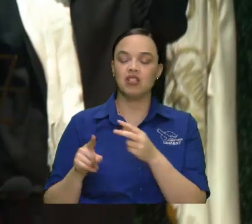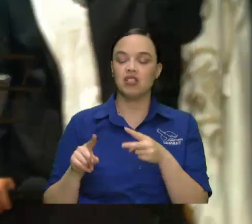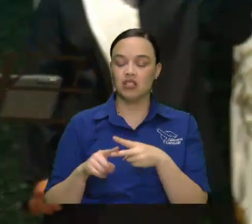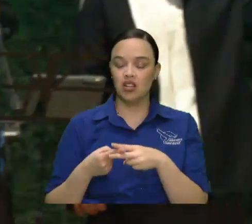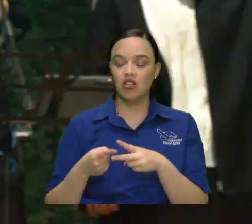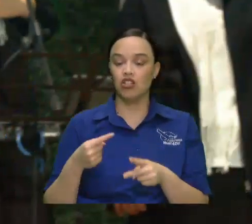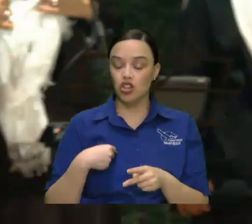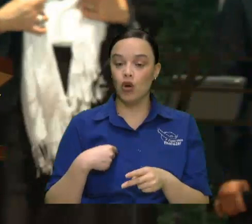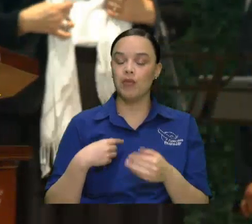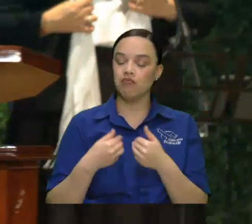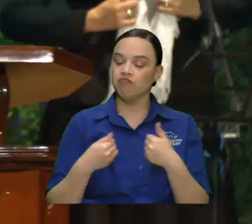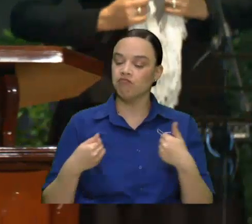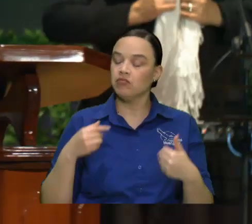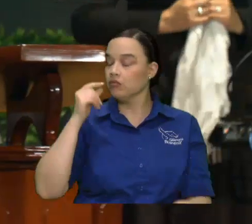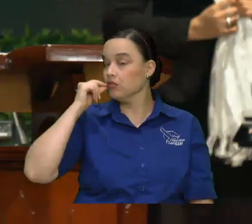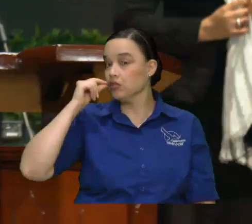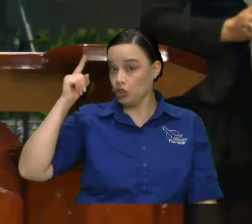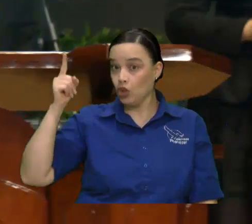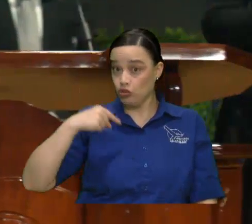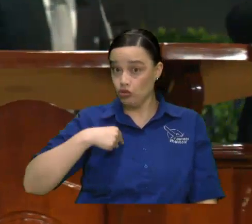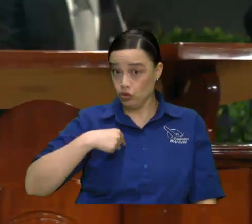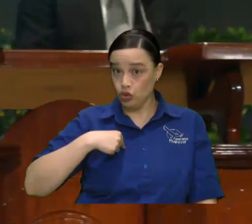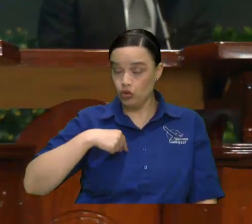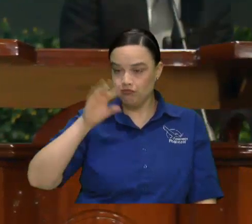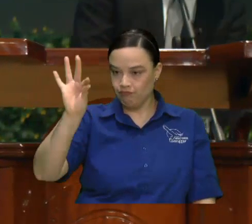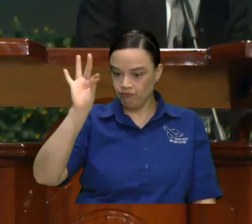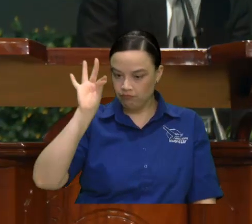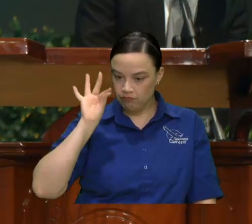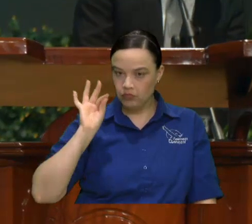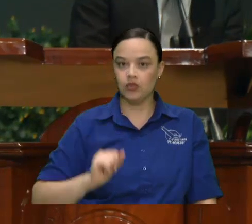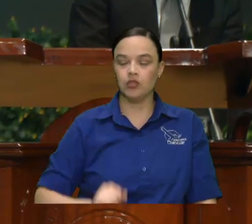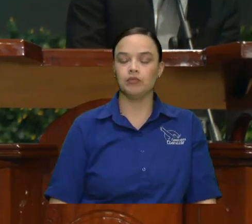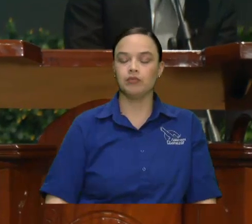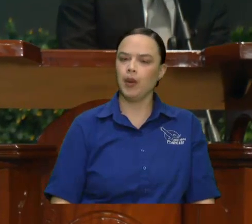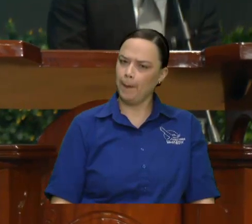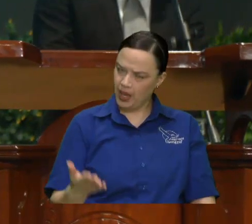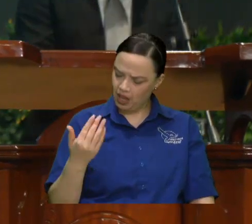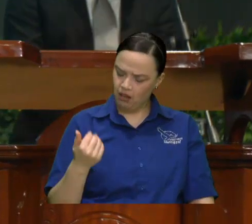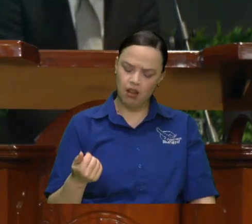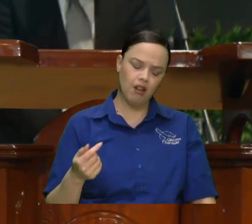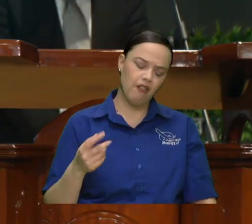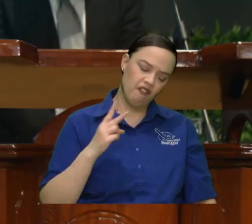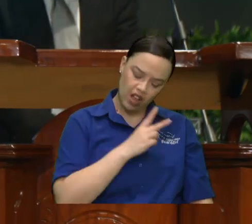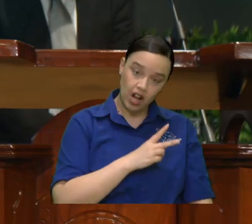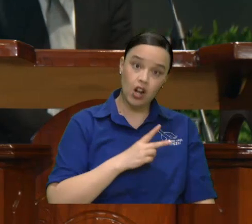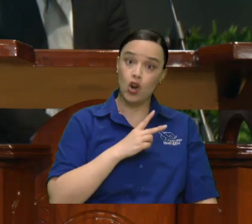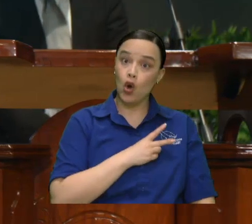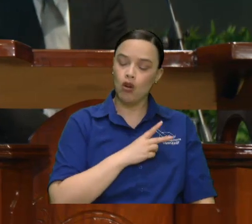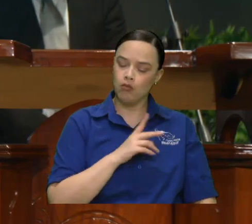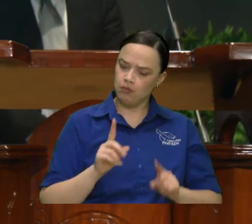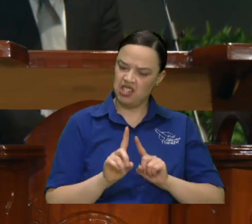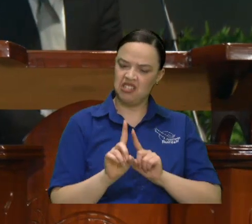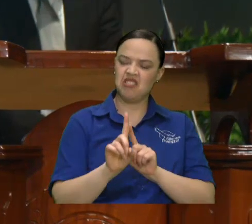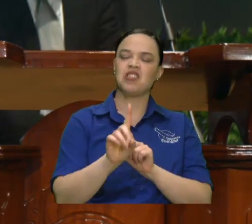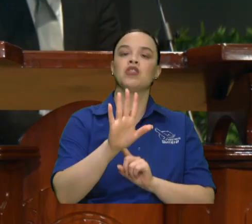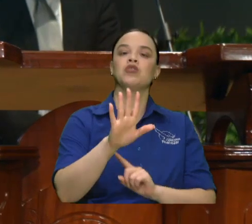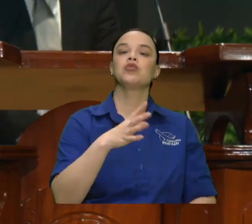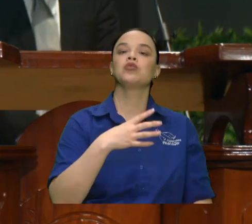señor yo le invito porque no toma valor persigue a sus enemigos